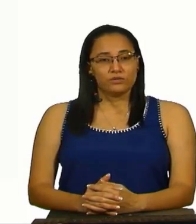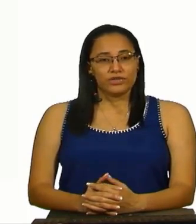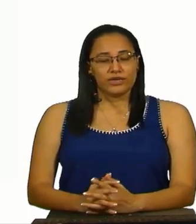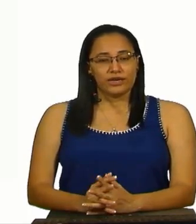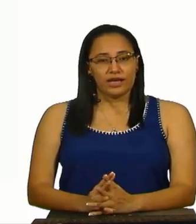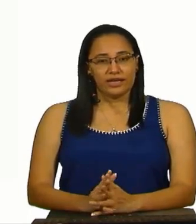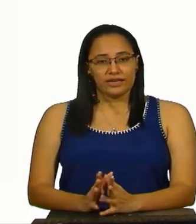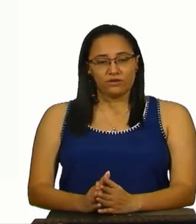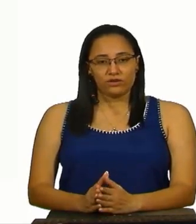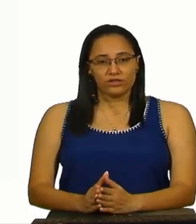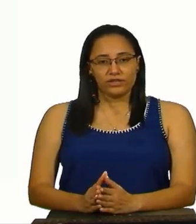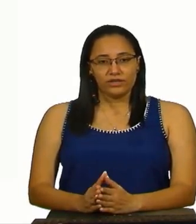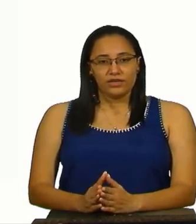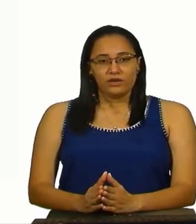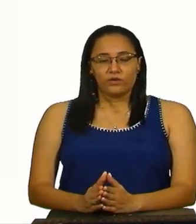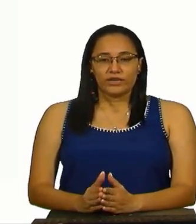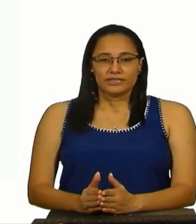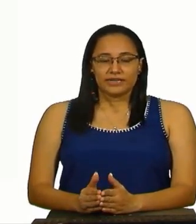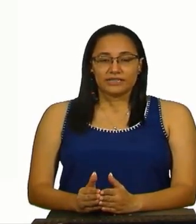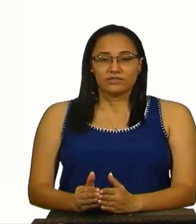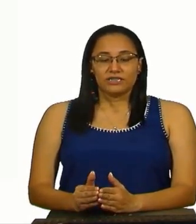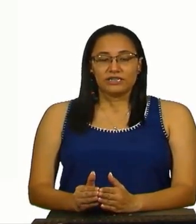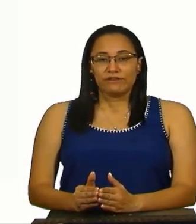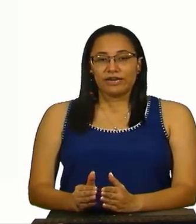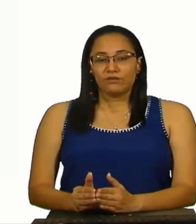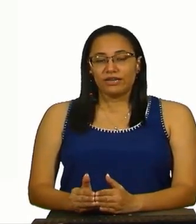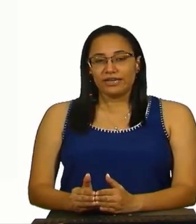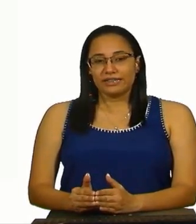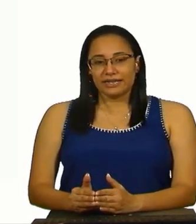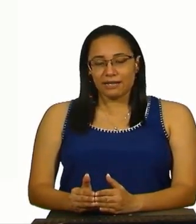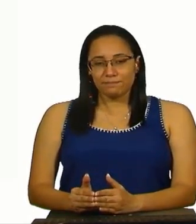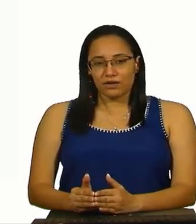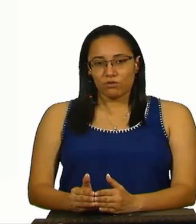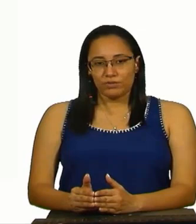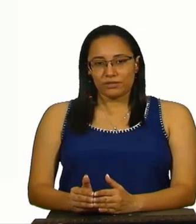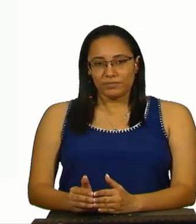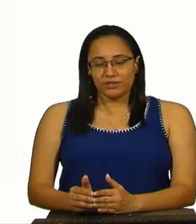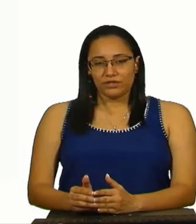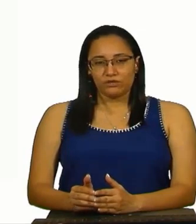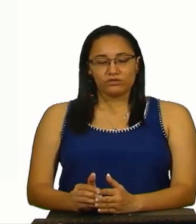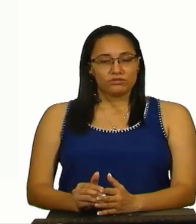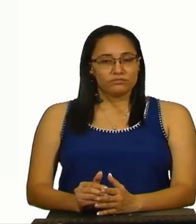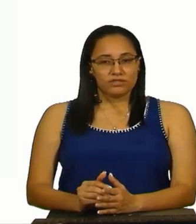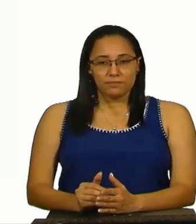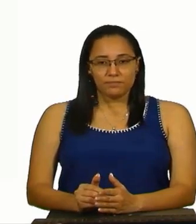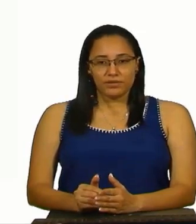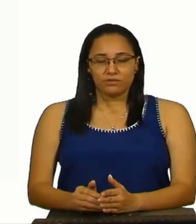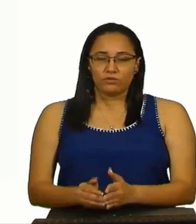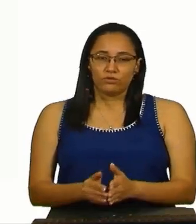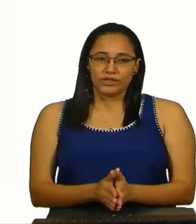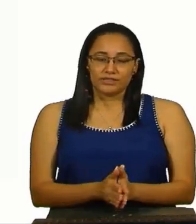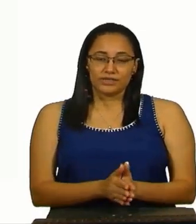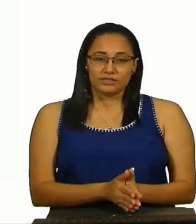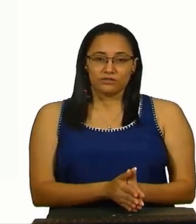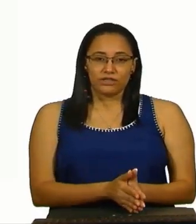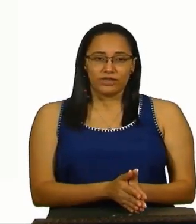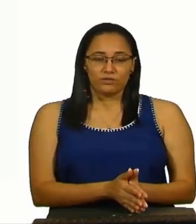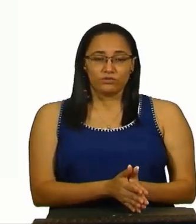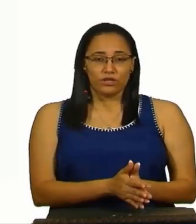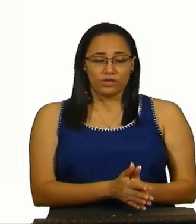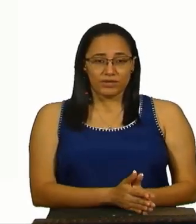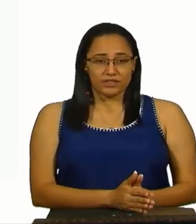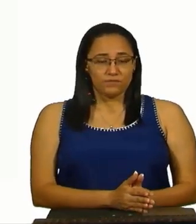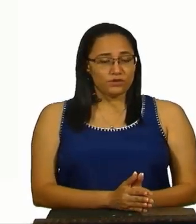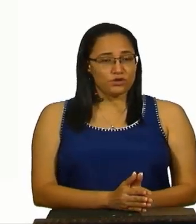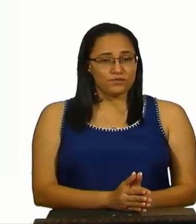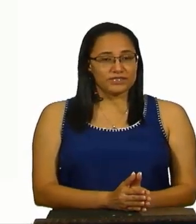que se incluye en el orden, o en este caso el significado de ley, cambia completamente. No siempre, o no en este caso del